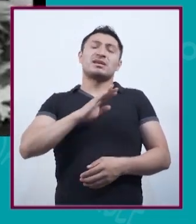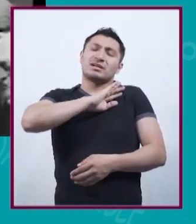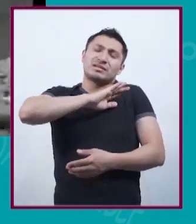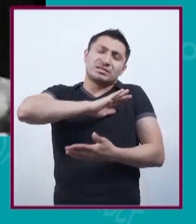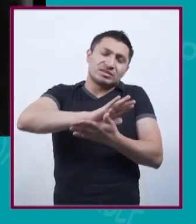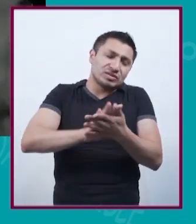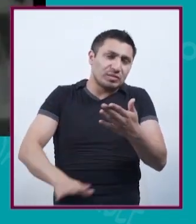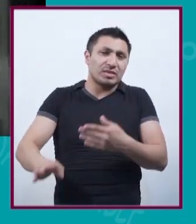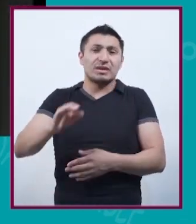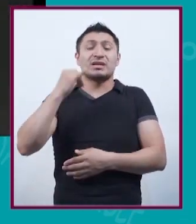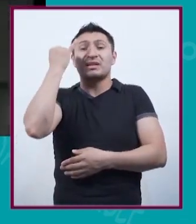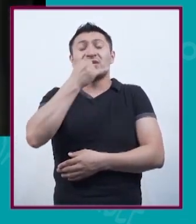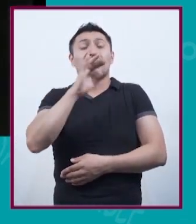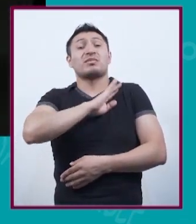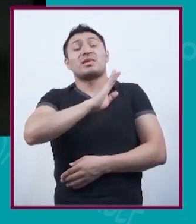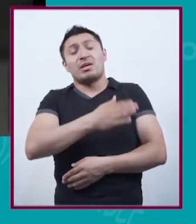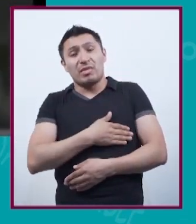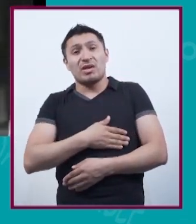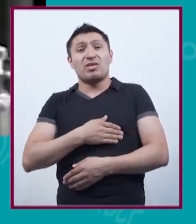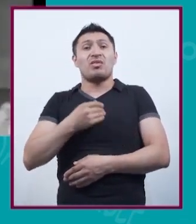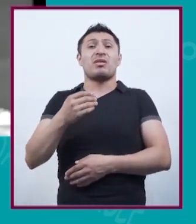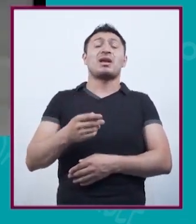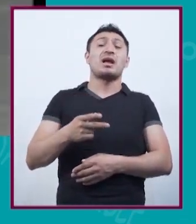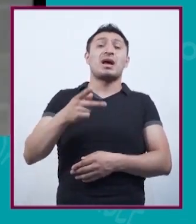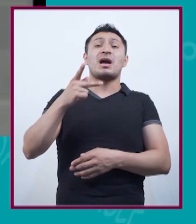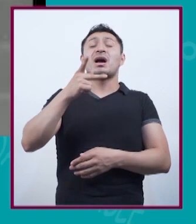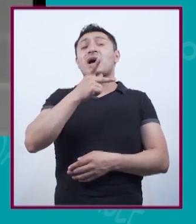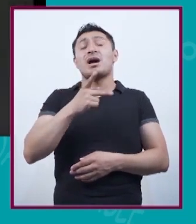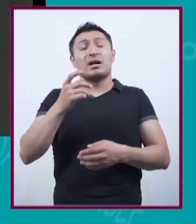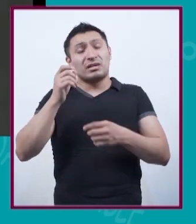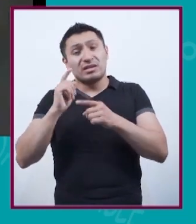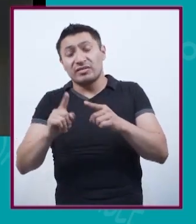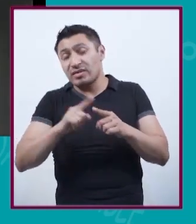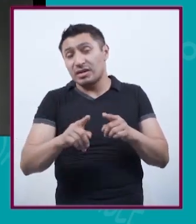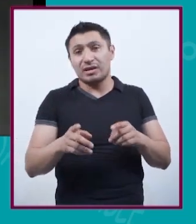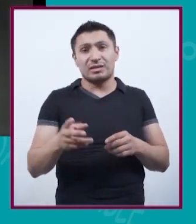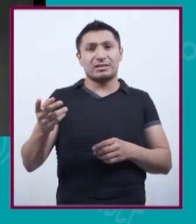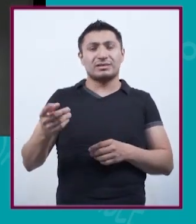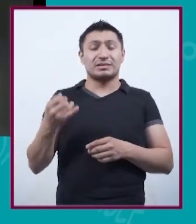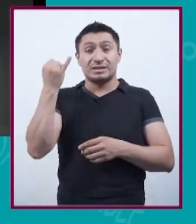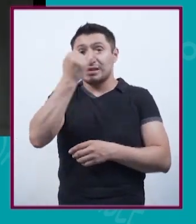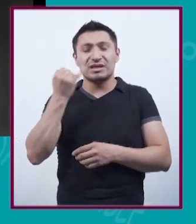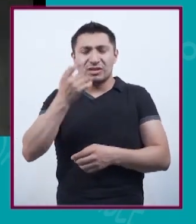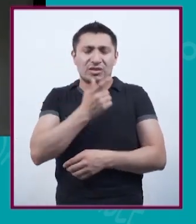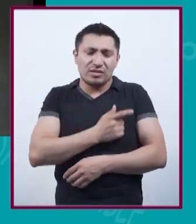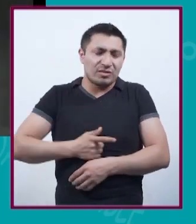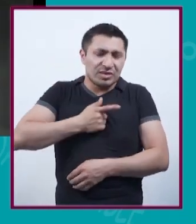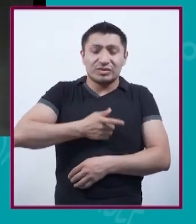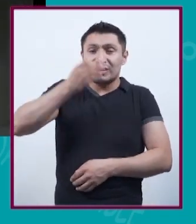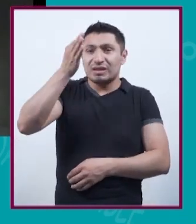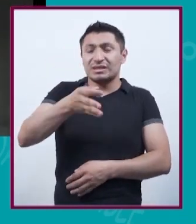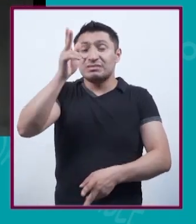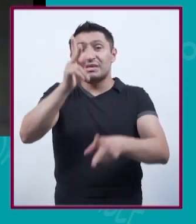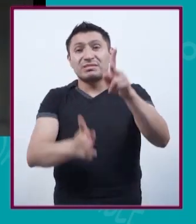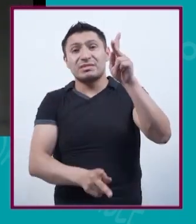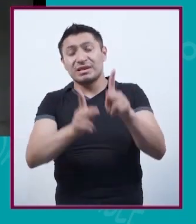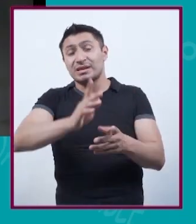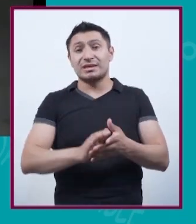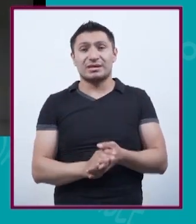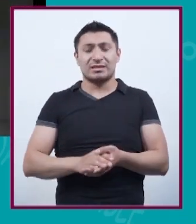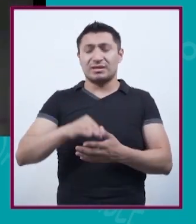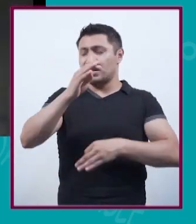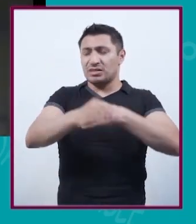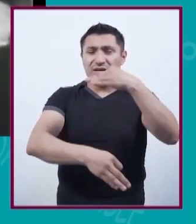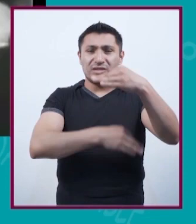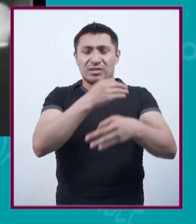de mi raza y la indirecta de las muy nobles lenguas española y portuguesa. Ambas se alegran de haber sido invitadas al